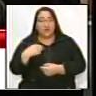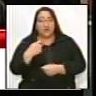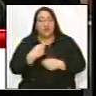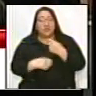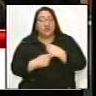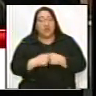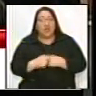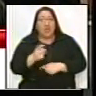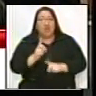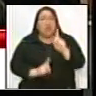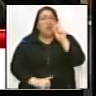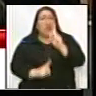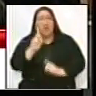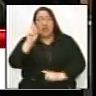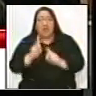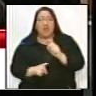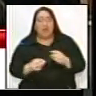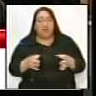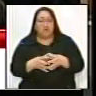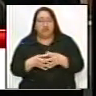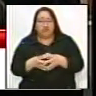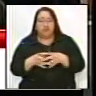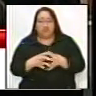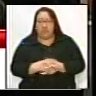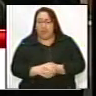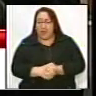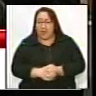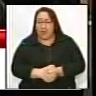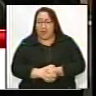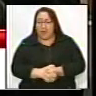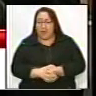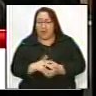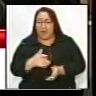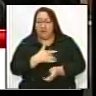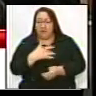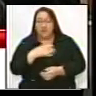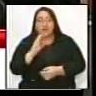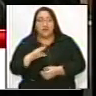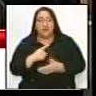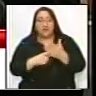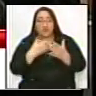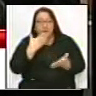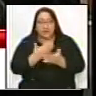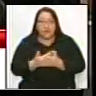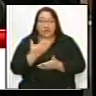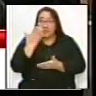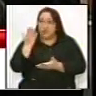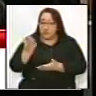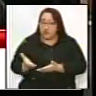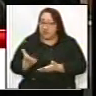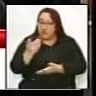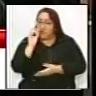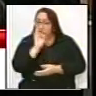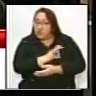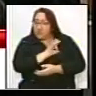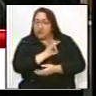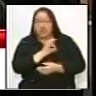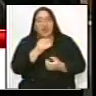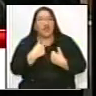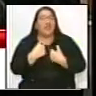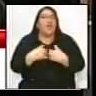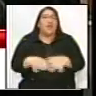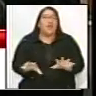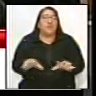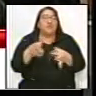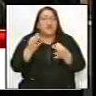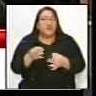por toneladas? Y eso es lo que me indigna, doctor, y gracias a usted, que nunca nos hubiésemos